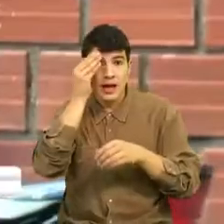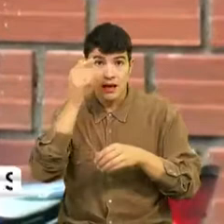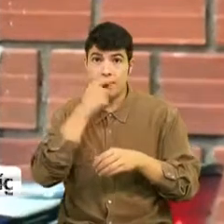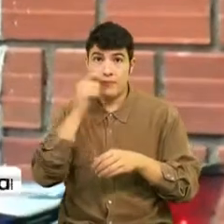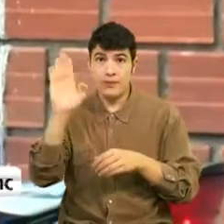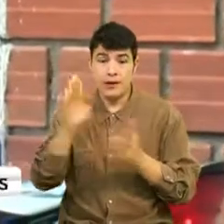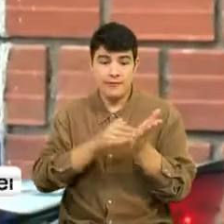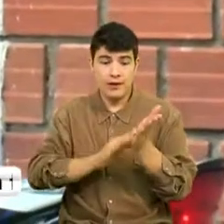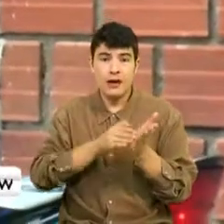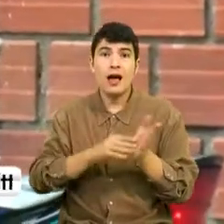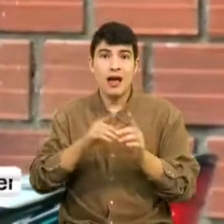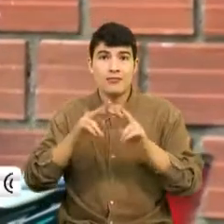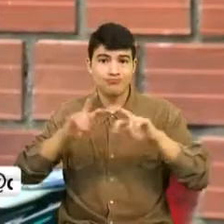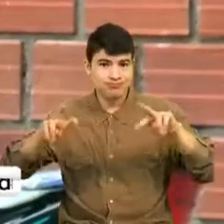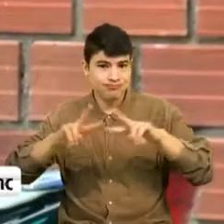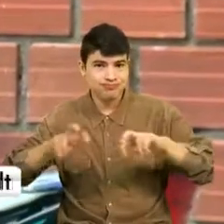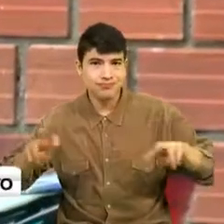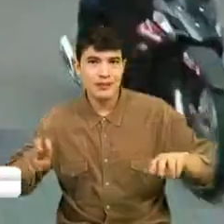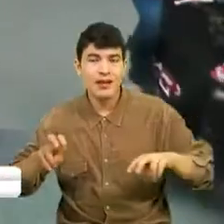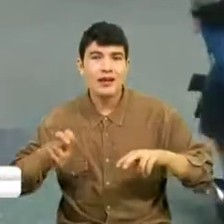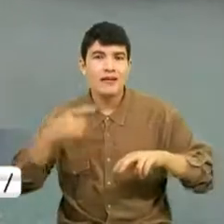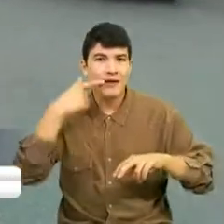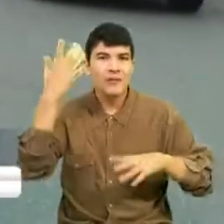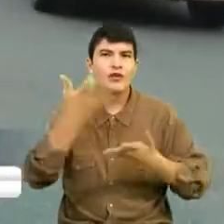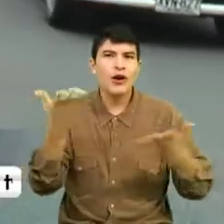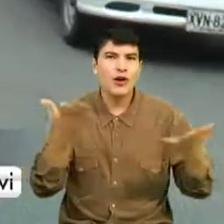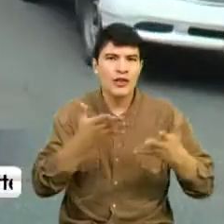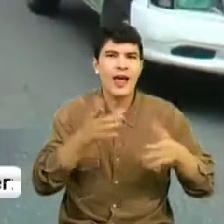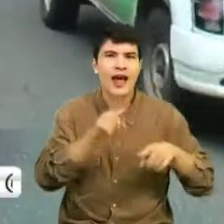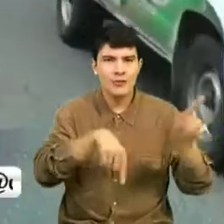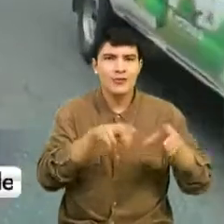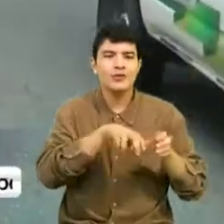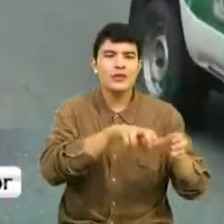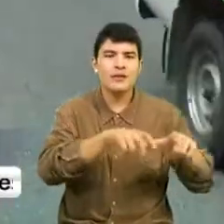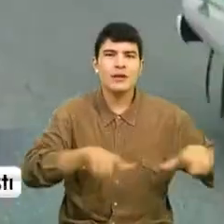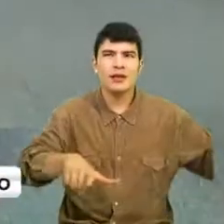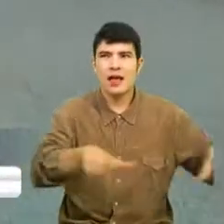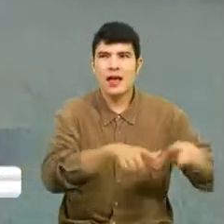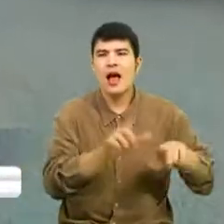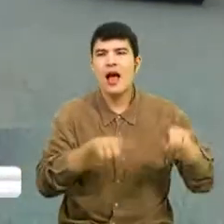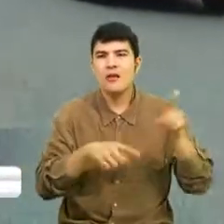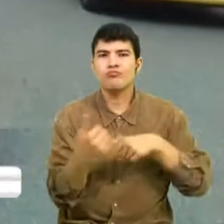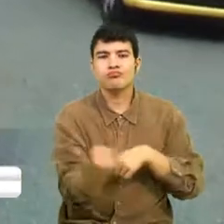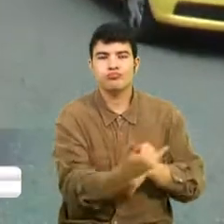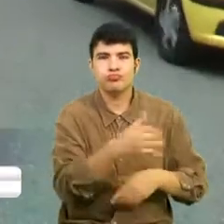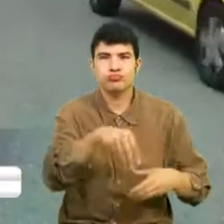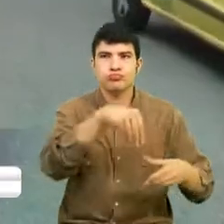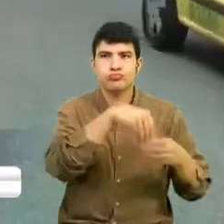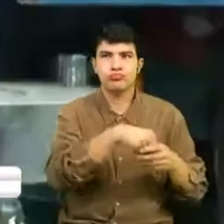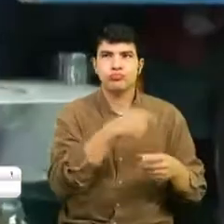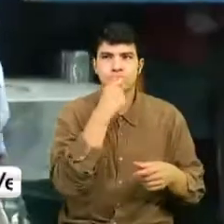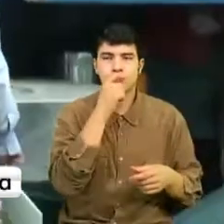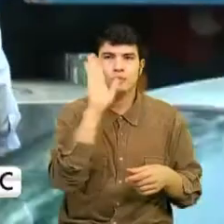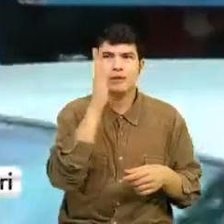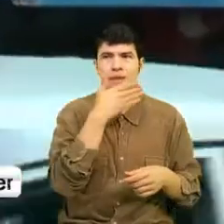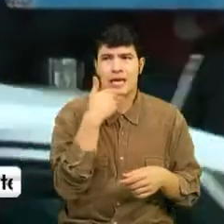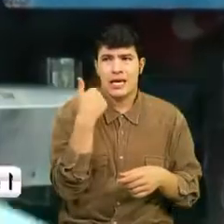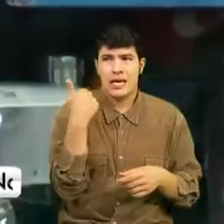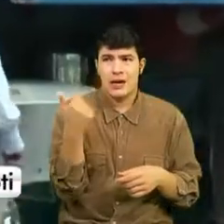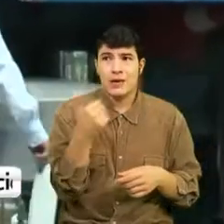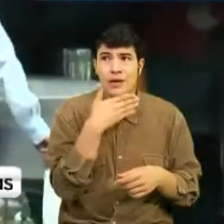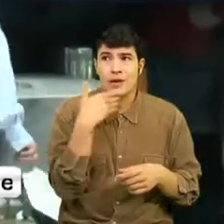Blanca llevó a cabo operativos en los famosos terminalitos en algunos conductores. Ante la presencia de las autoridades, prefieren